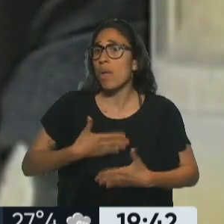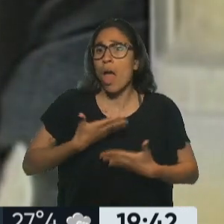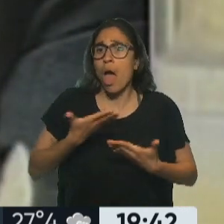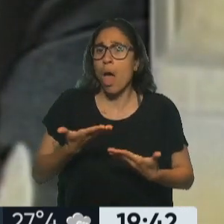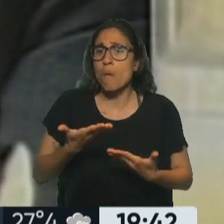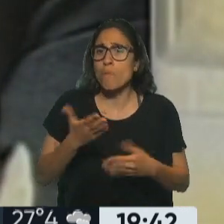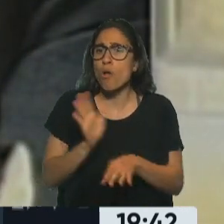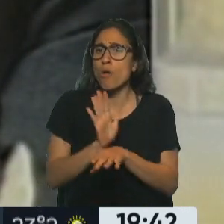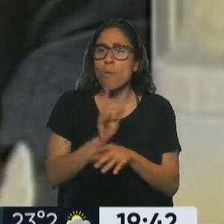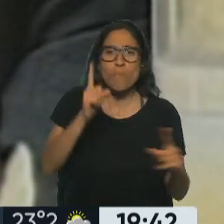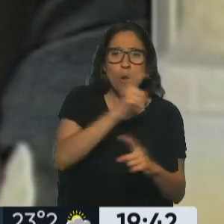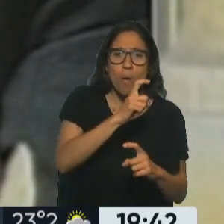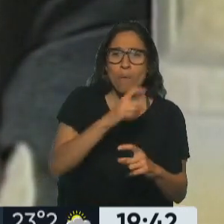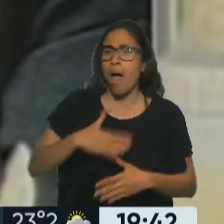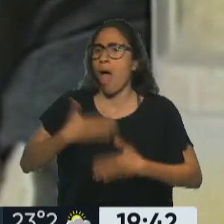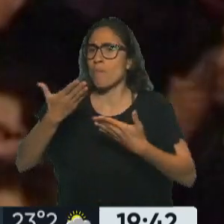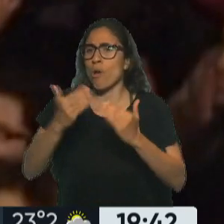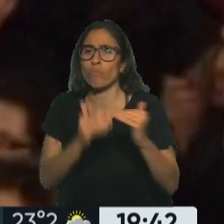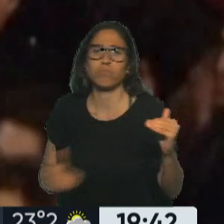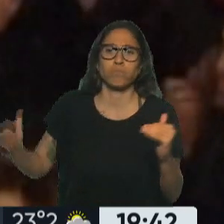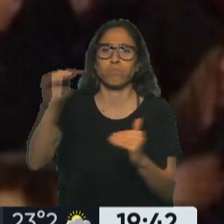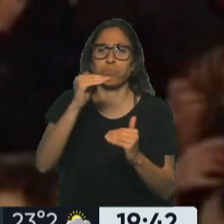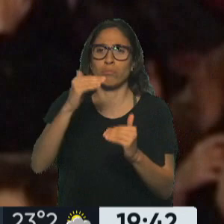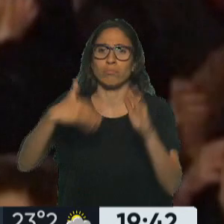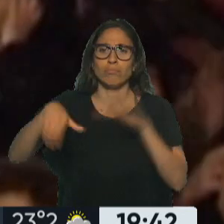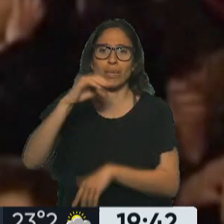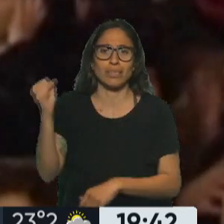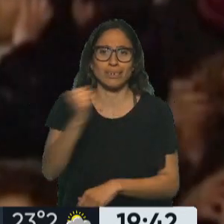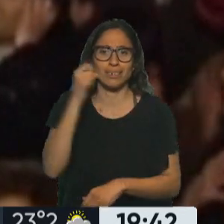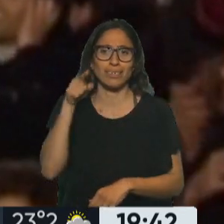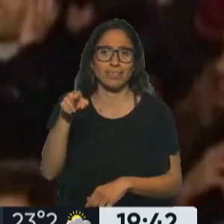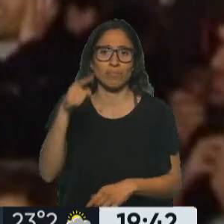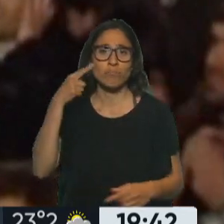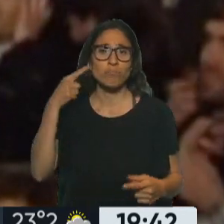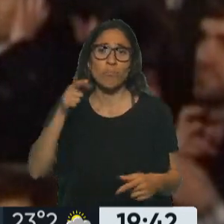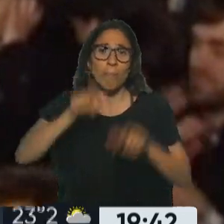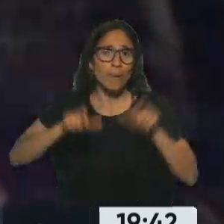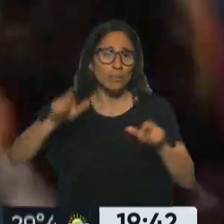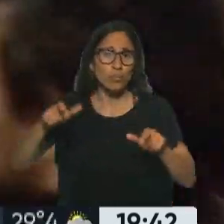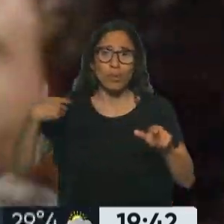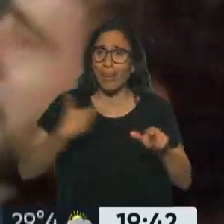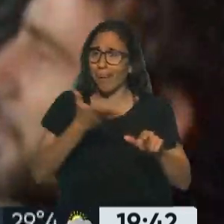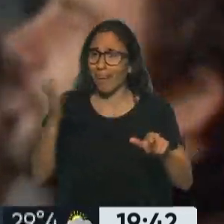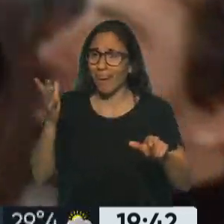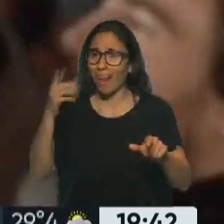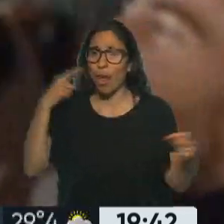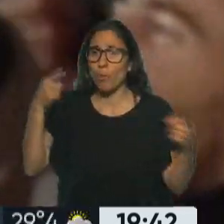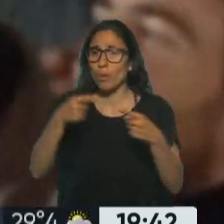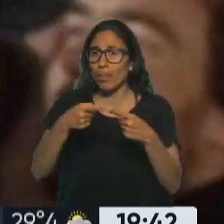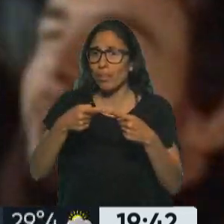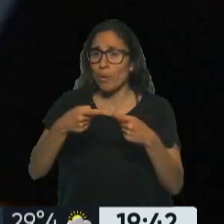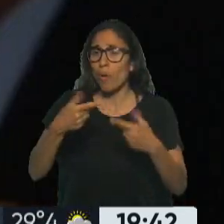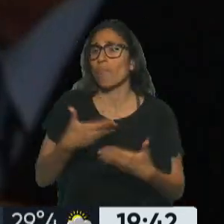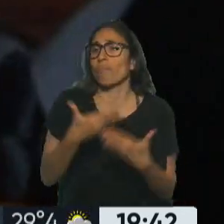estas dificultades y y la búsqueda de ser felices de to de todo ser humano es un derecho inalienable creo que esto